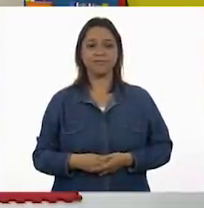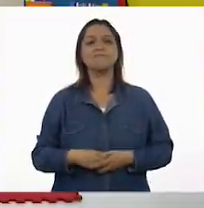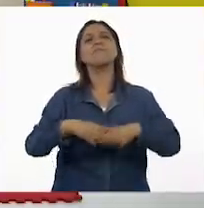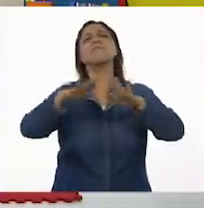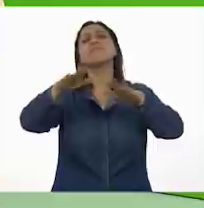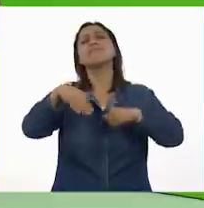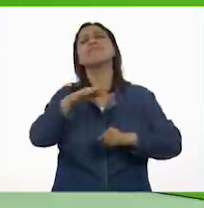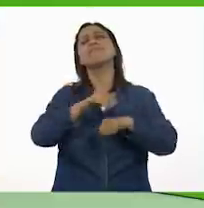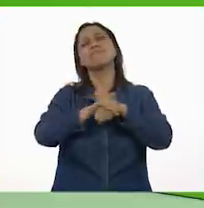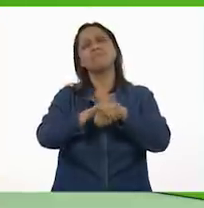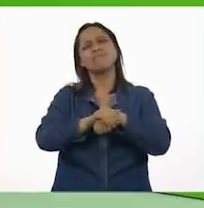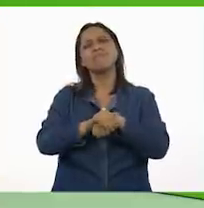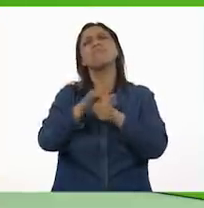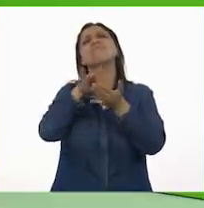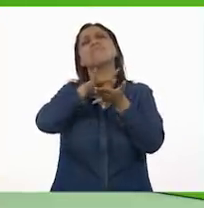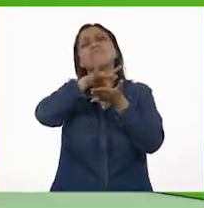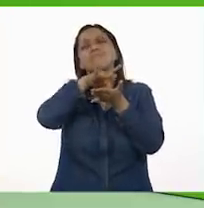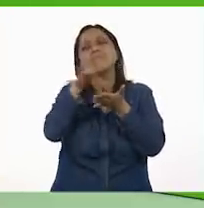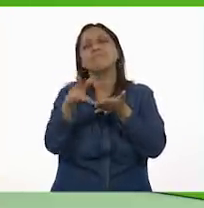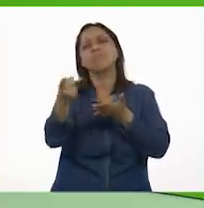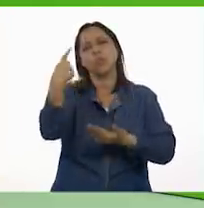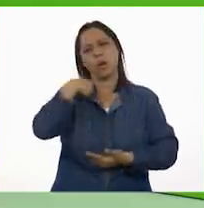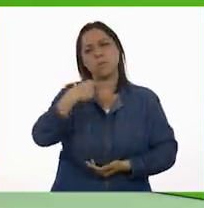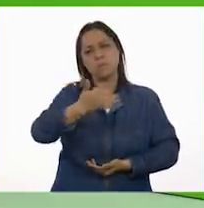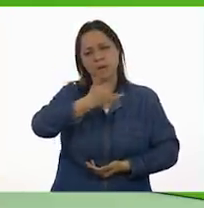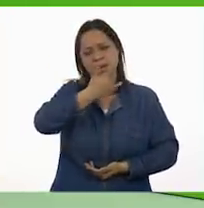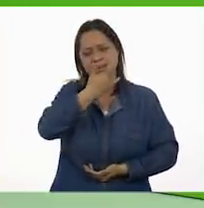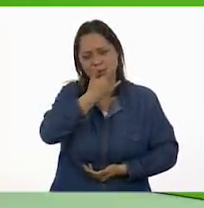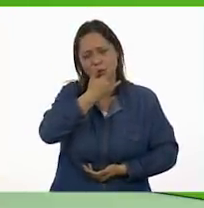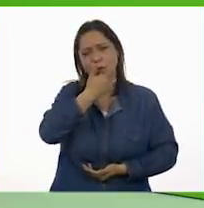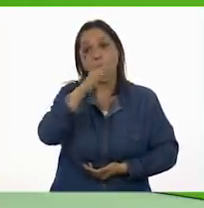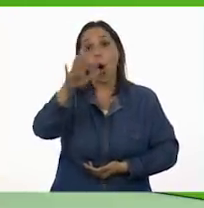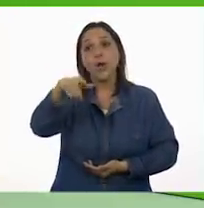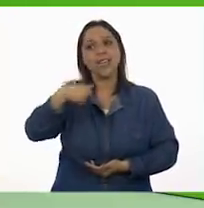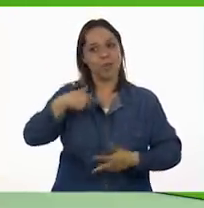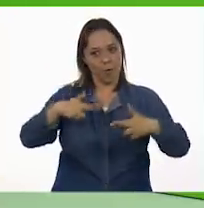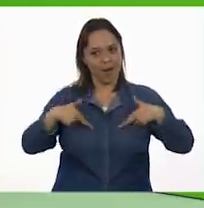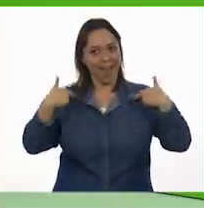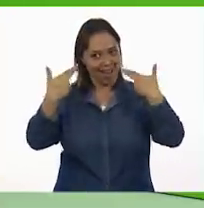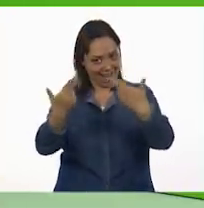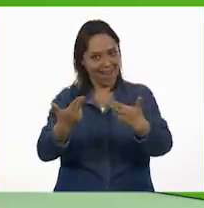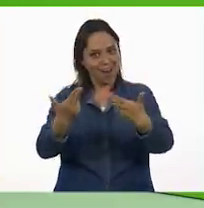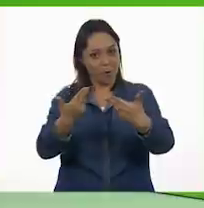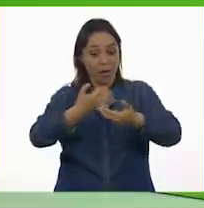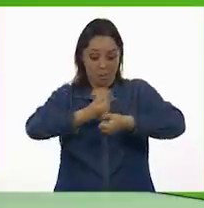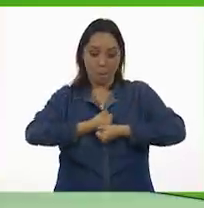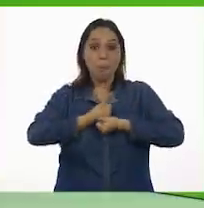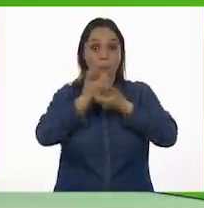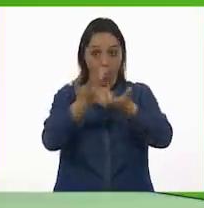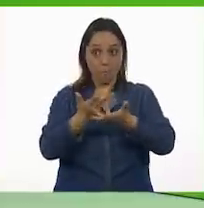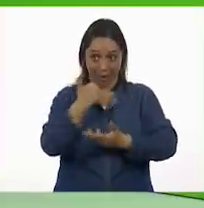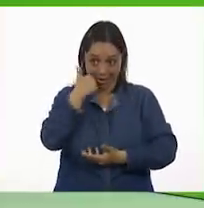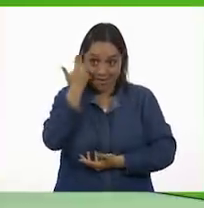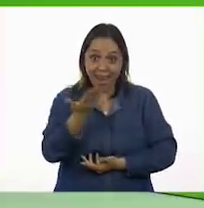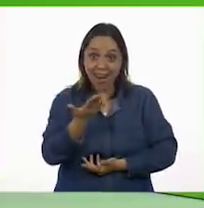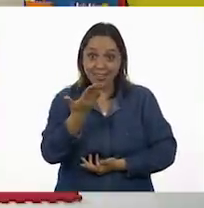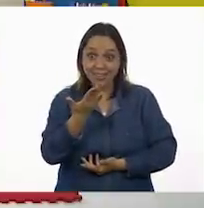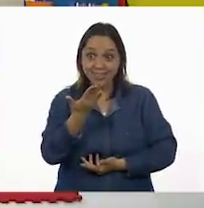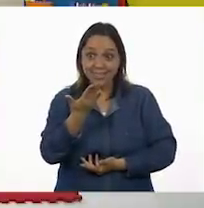Ay, amiga, gracias por disculparme. Oye, te tengo un regalo. Es un poema. ¿Lo quieres